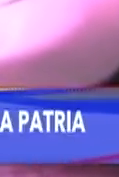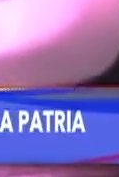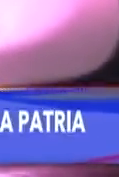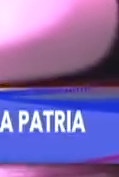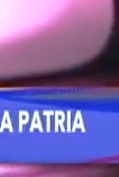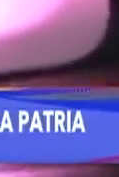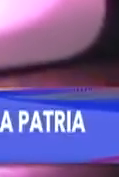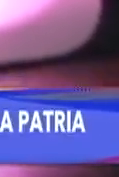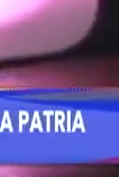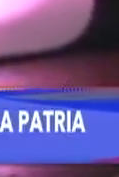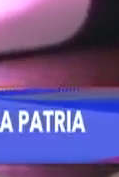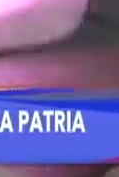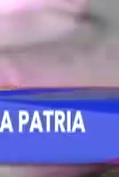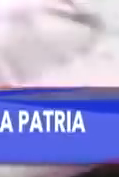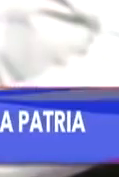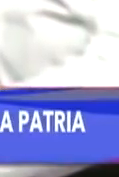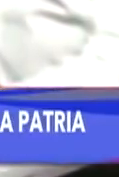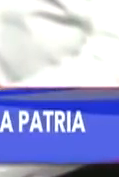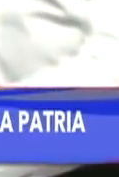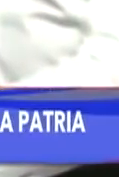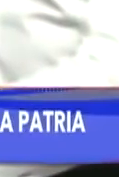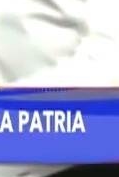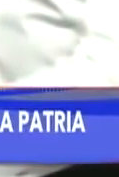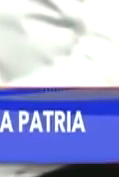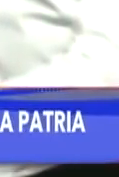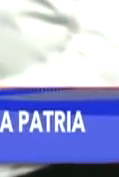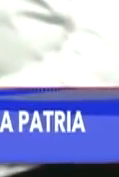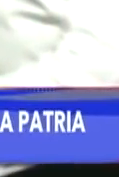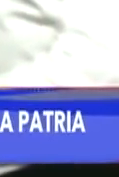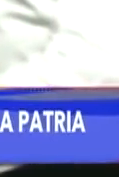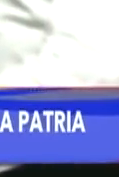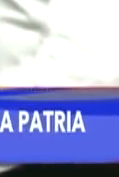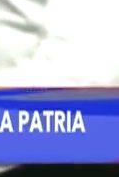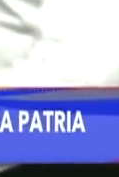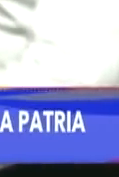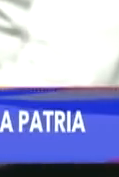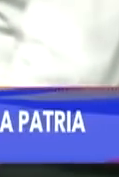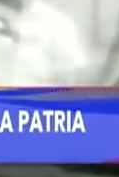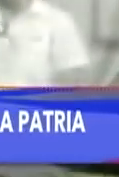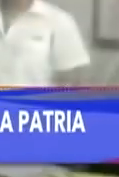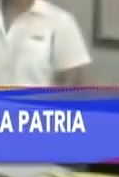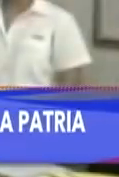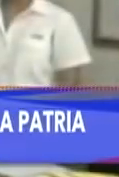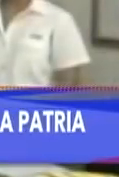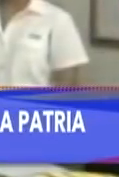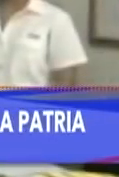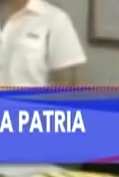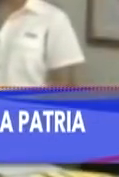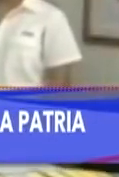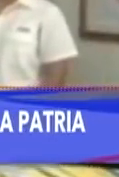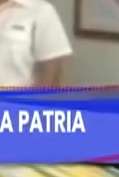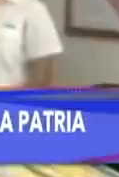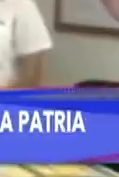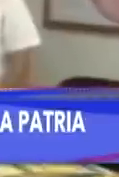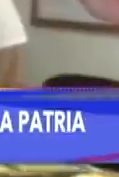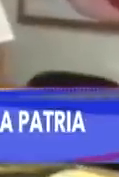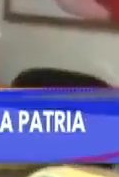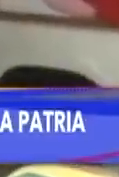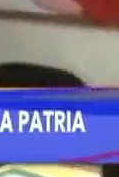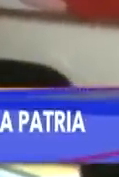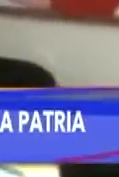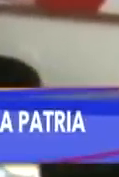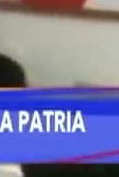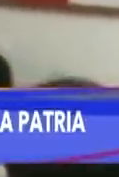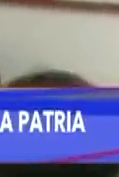haber mandado todos estos recursos y hacer que todo este equipo trabajara duro para cada uno de nosotros. Bueno, gracias a Sheila, muy